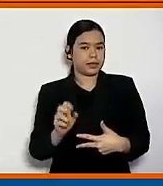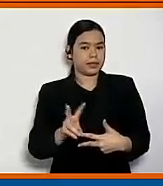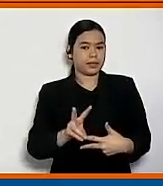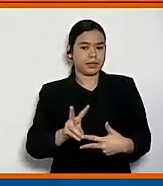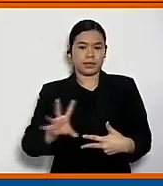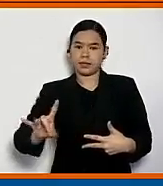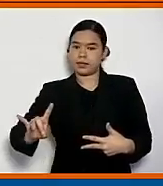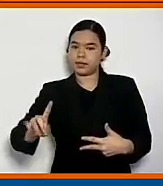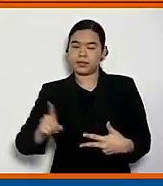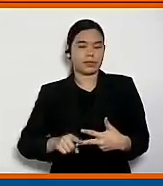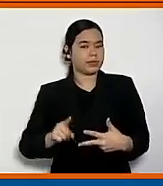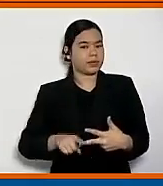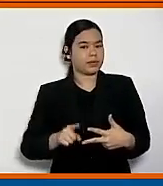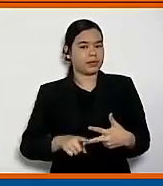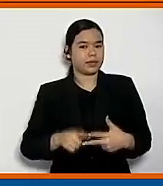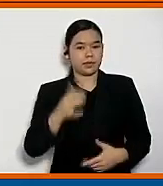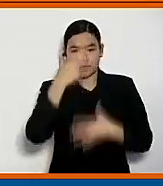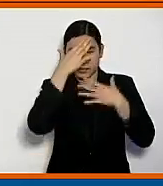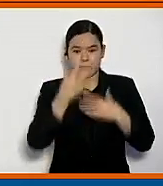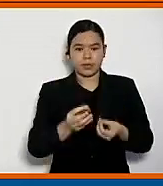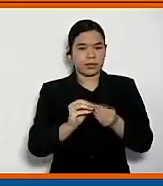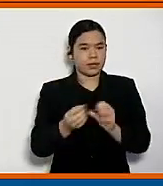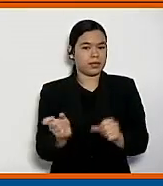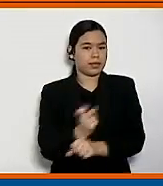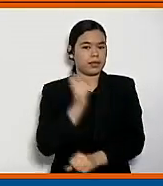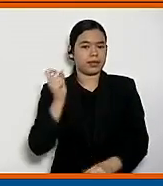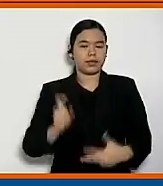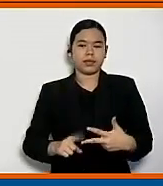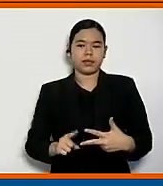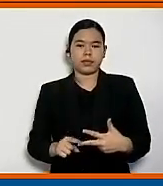28. Tercer y decisivo número ganador.